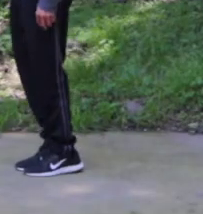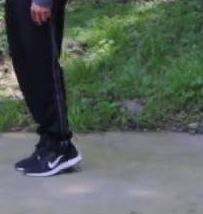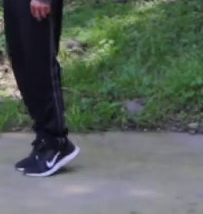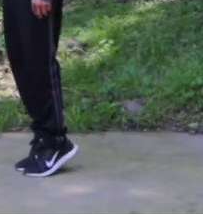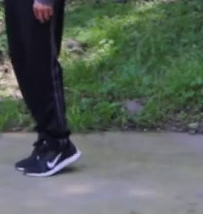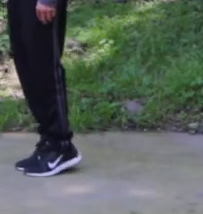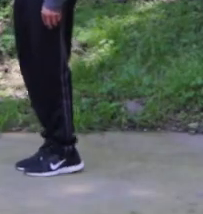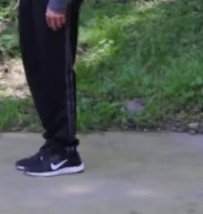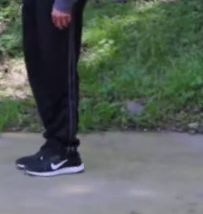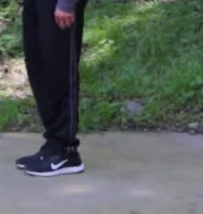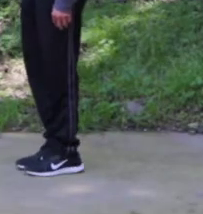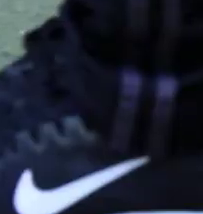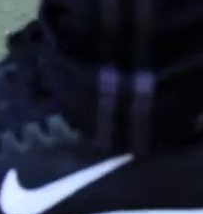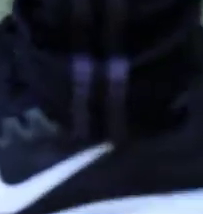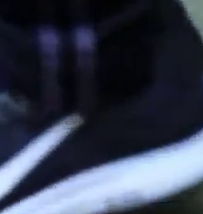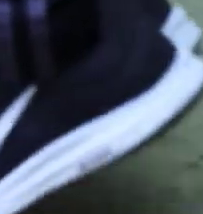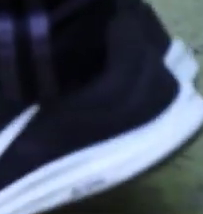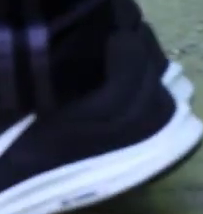Muy bien.